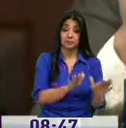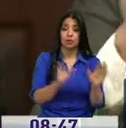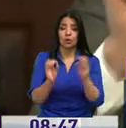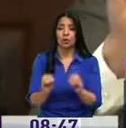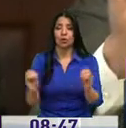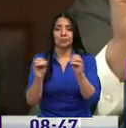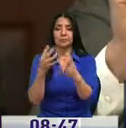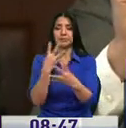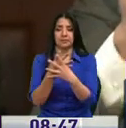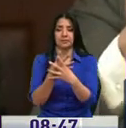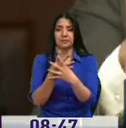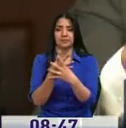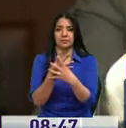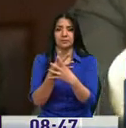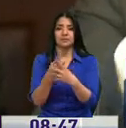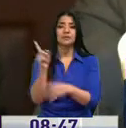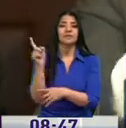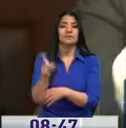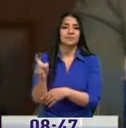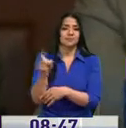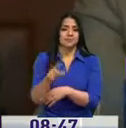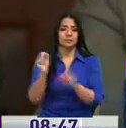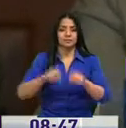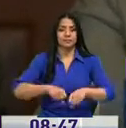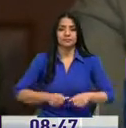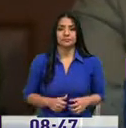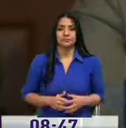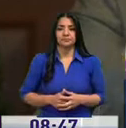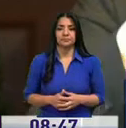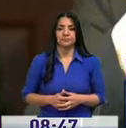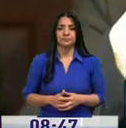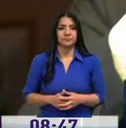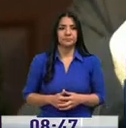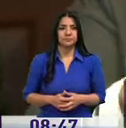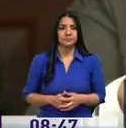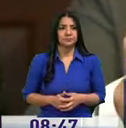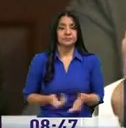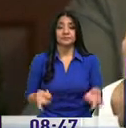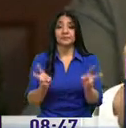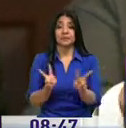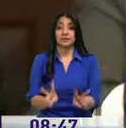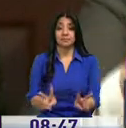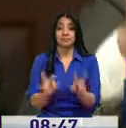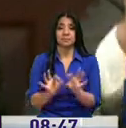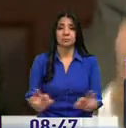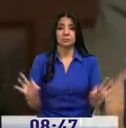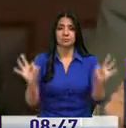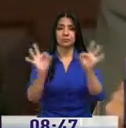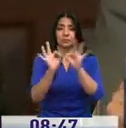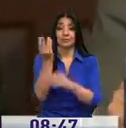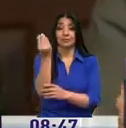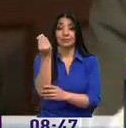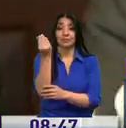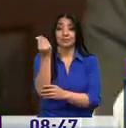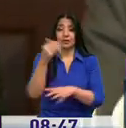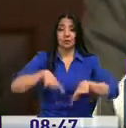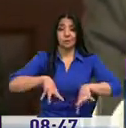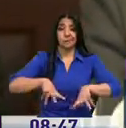campo penal cuando éstas ameriten y con la indispensable recuperación